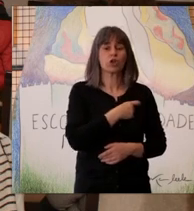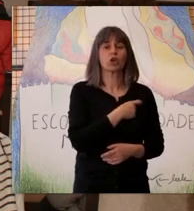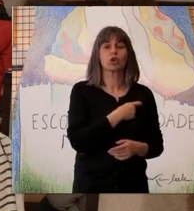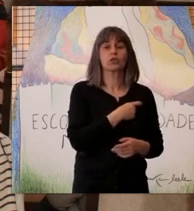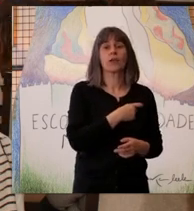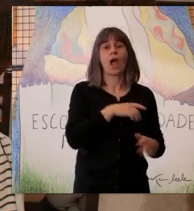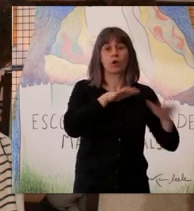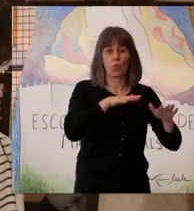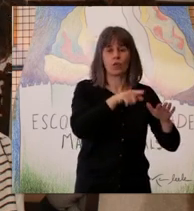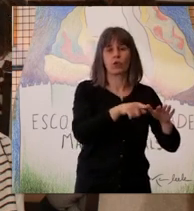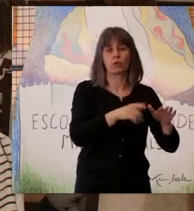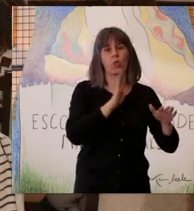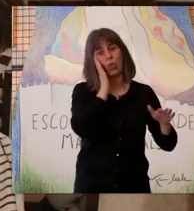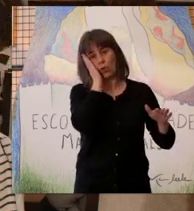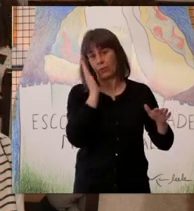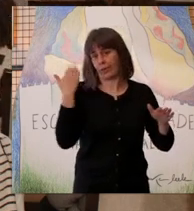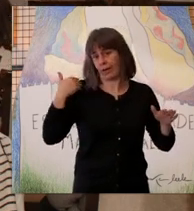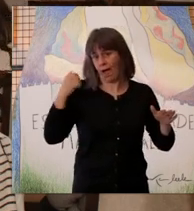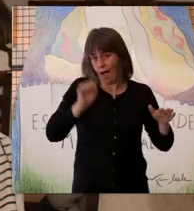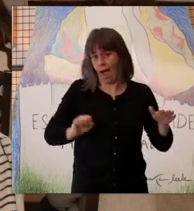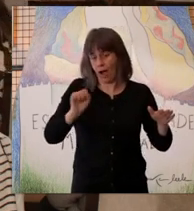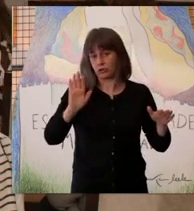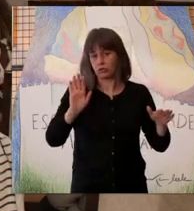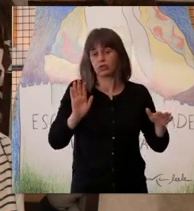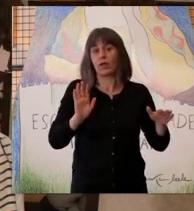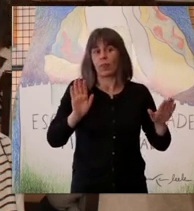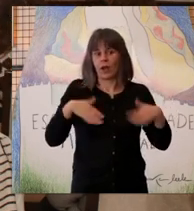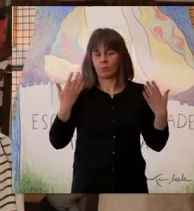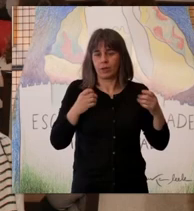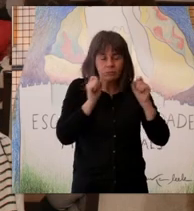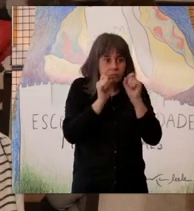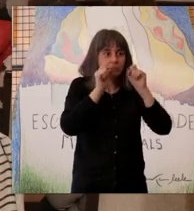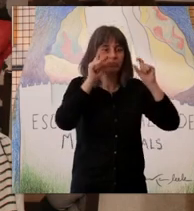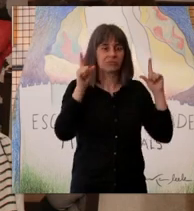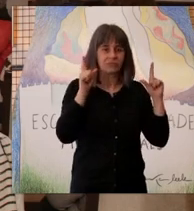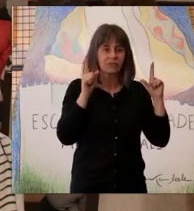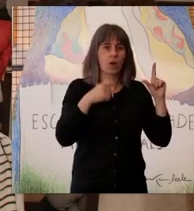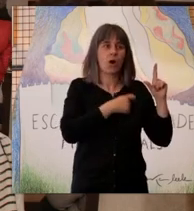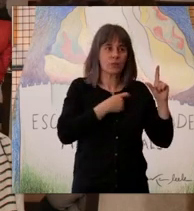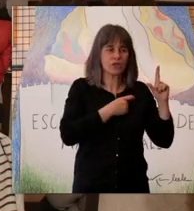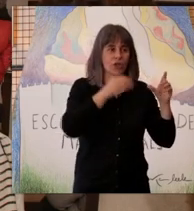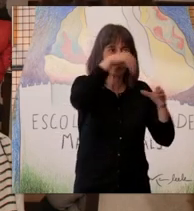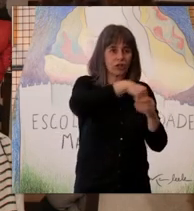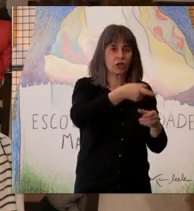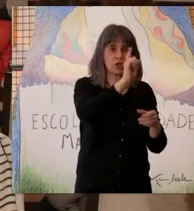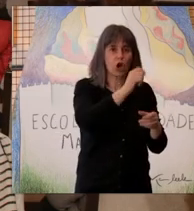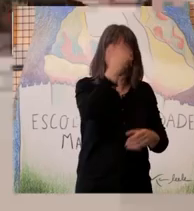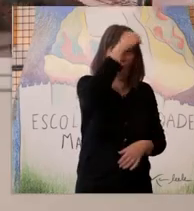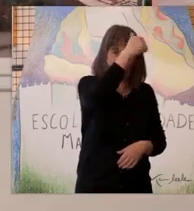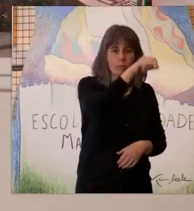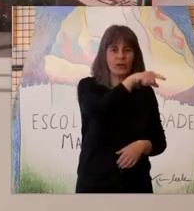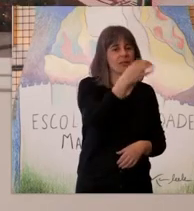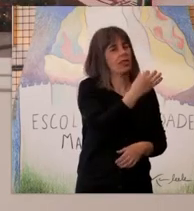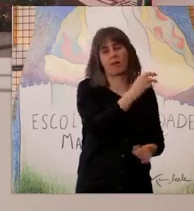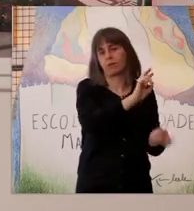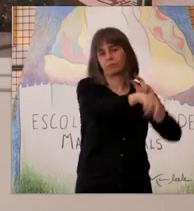aquel momento de repente cuando la reactivan se dan cuenta de que además está compuesta solo por hombres entonces tienen que hacer un